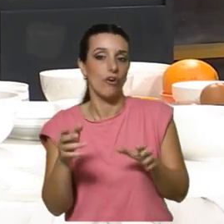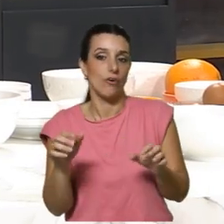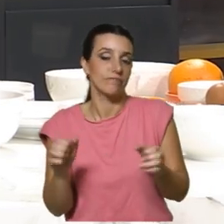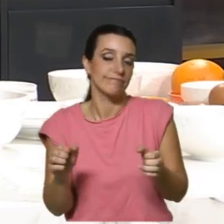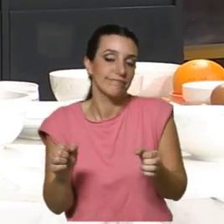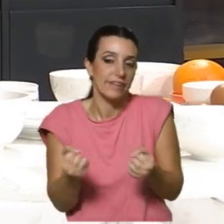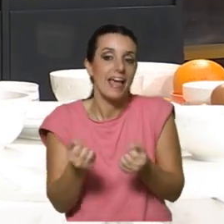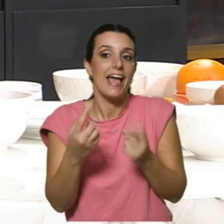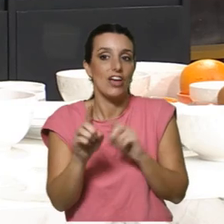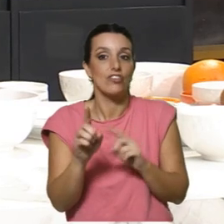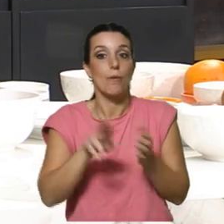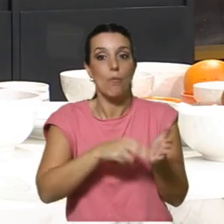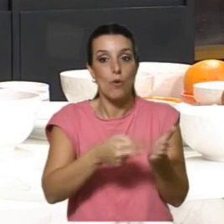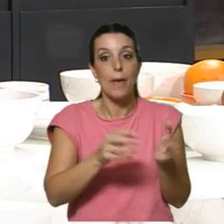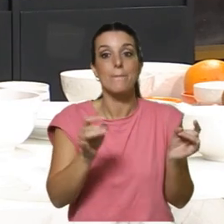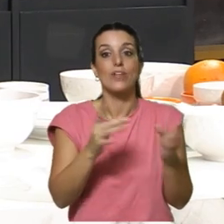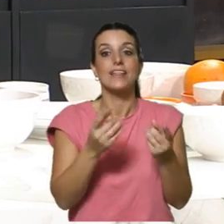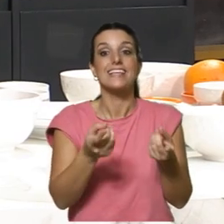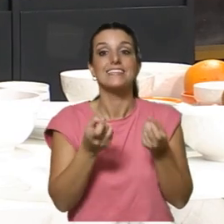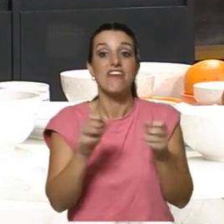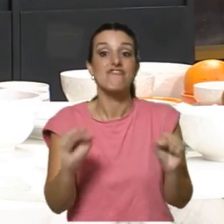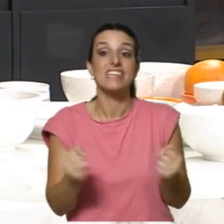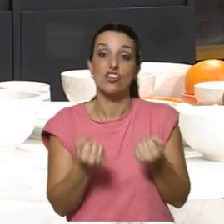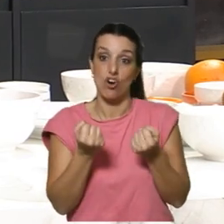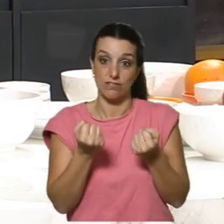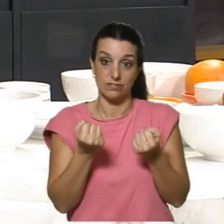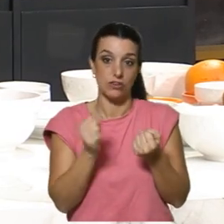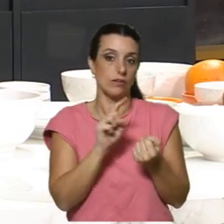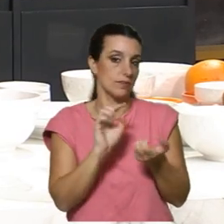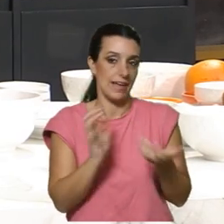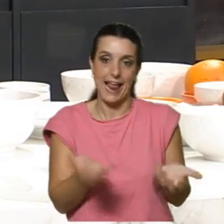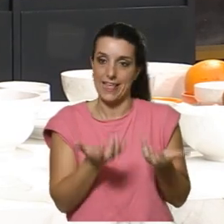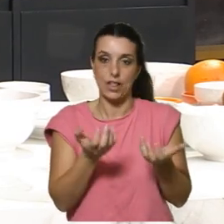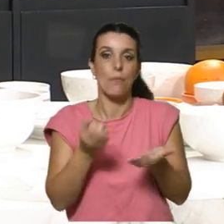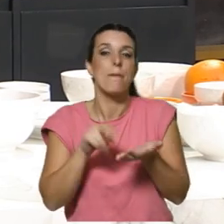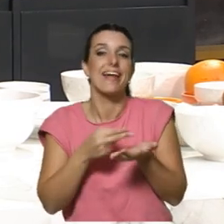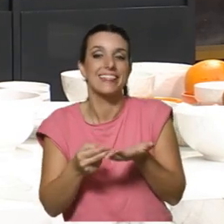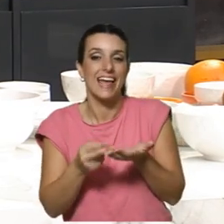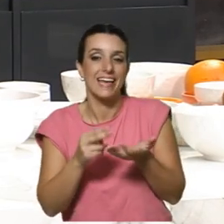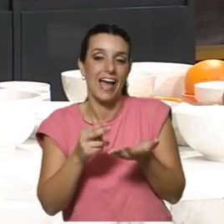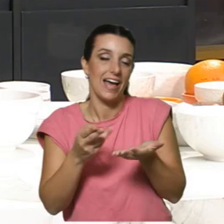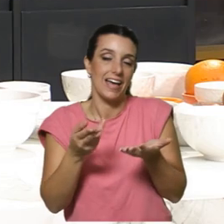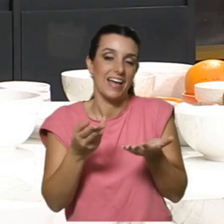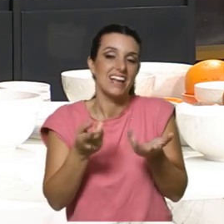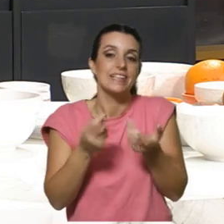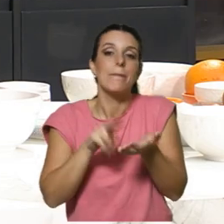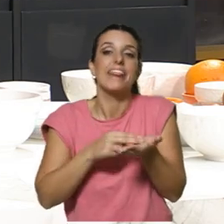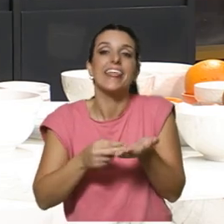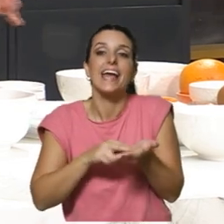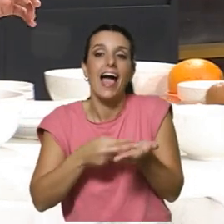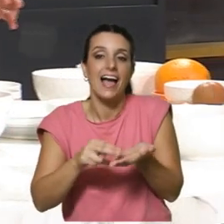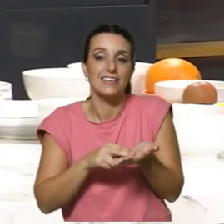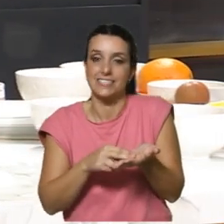que cuando estás así, tenés el puré. El puré lo vas a necesitar frío, ¿viste? Porque no vas a mezclar manteca con puré caliente porque se te hace una sopa,